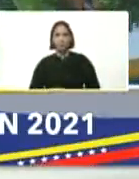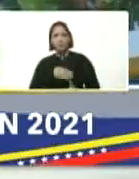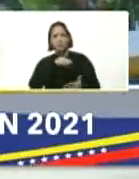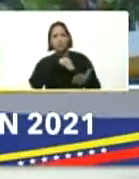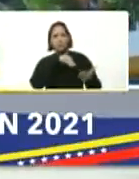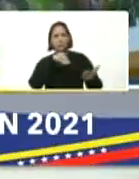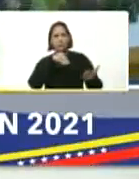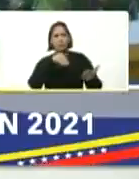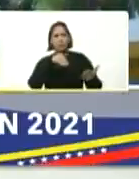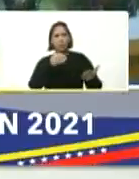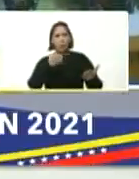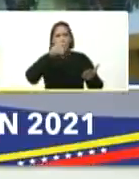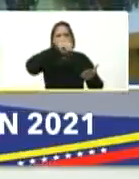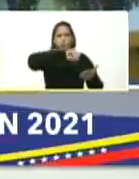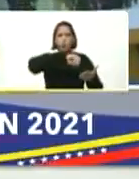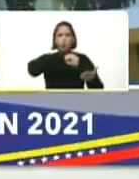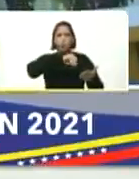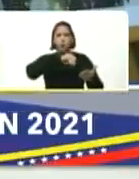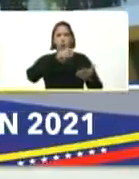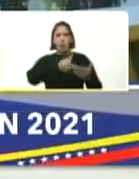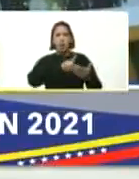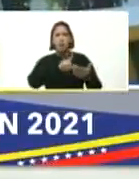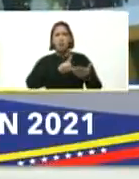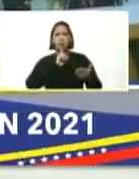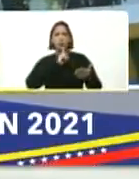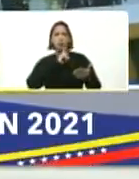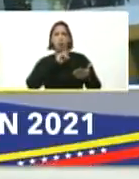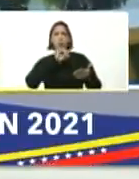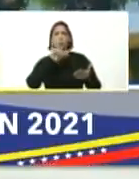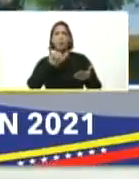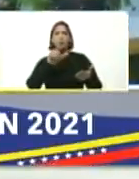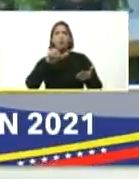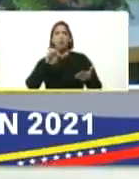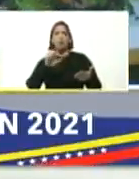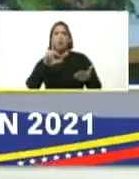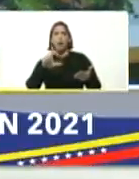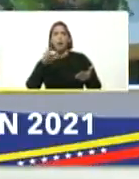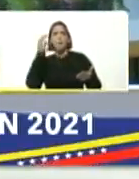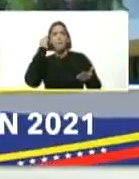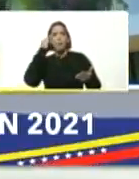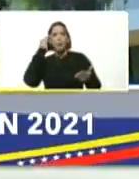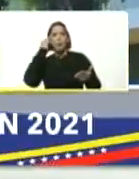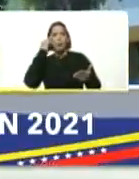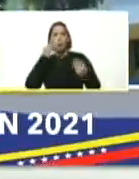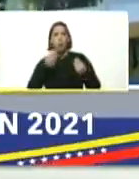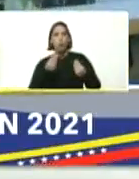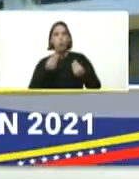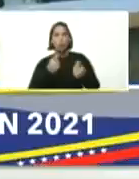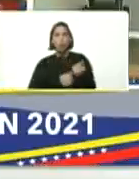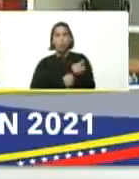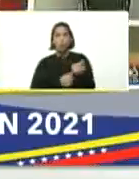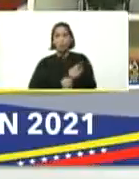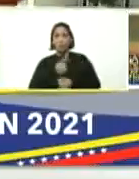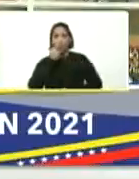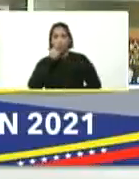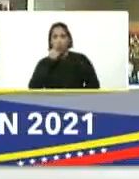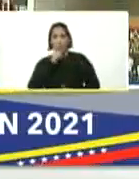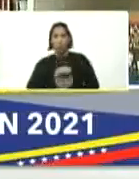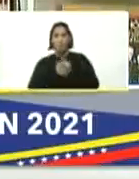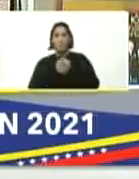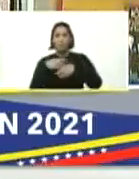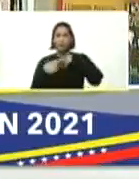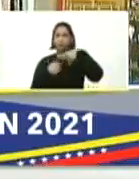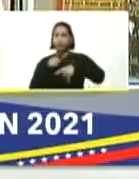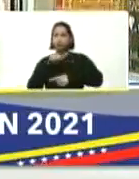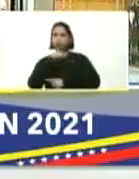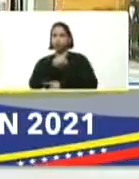bautizar a nombre de Joel Atilio Casal y su memoria como hermano y amigo revolucionario eterno